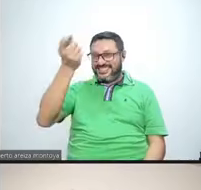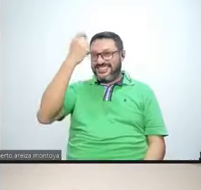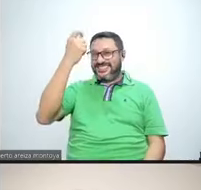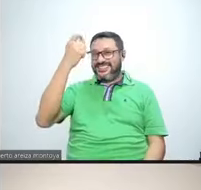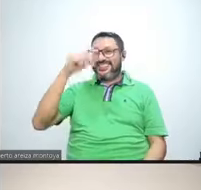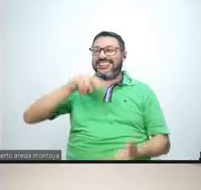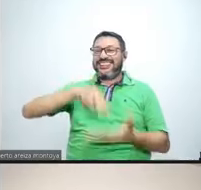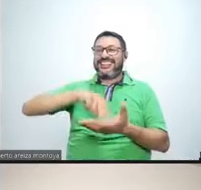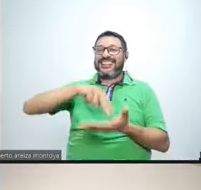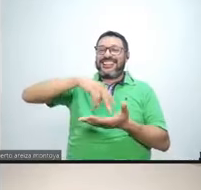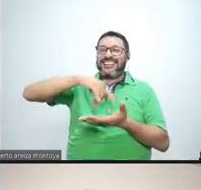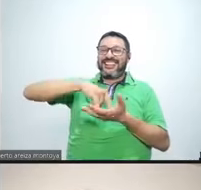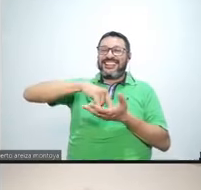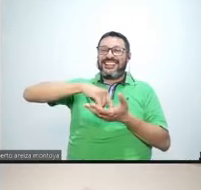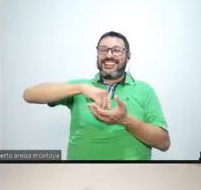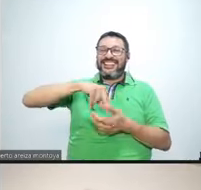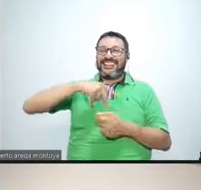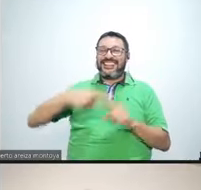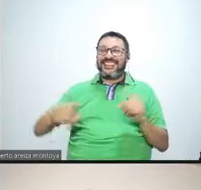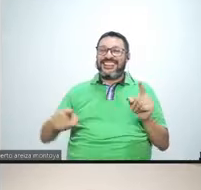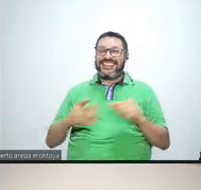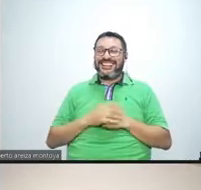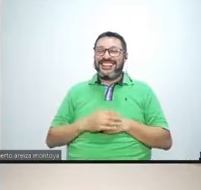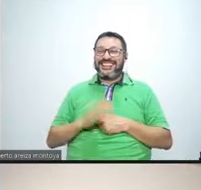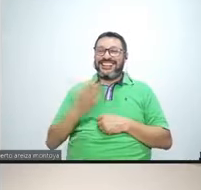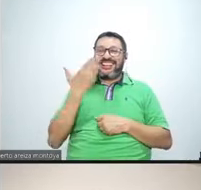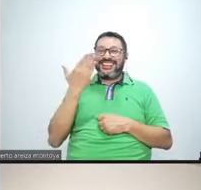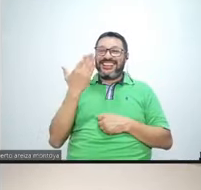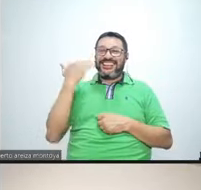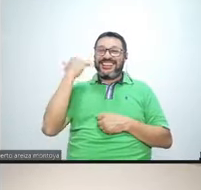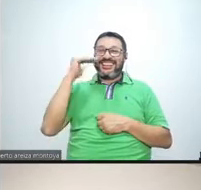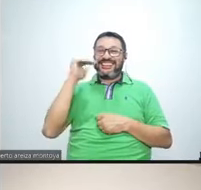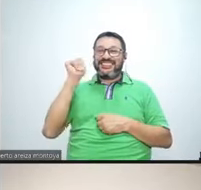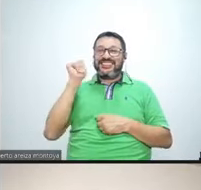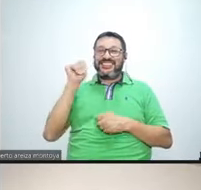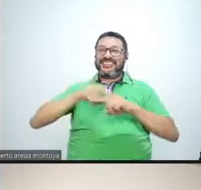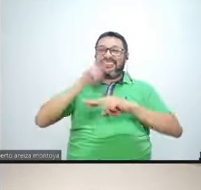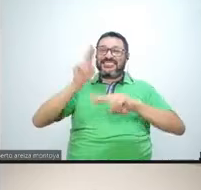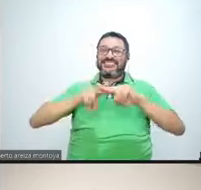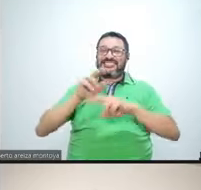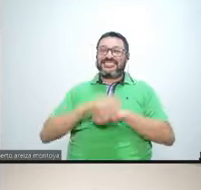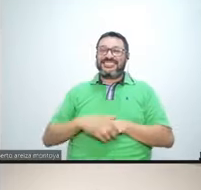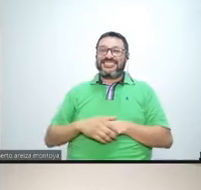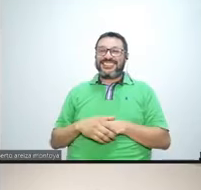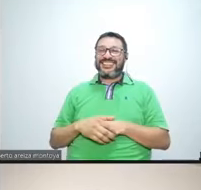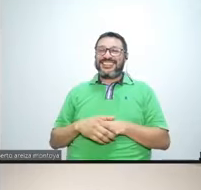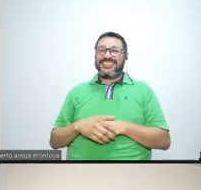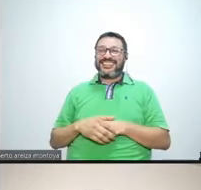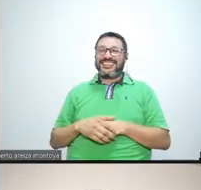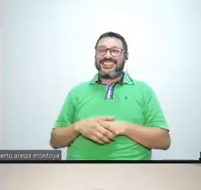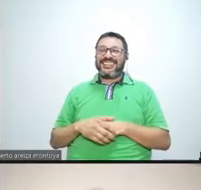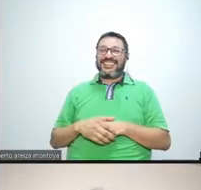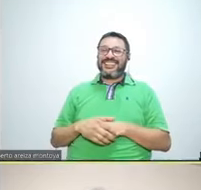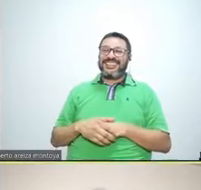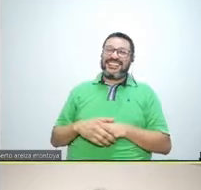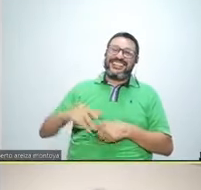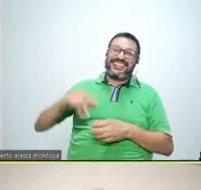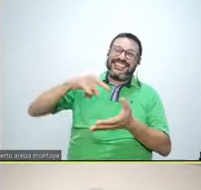Y de la escuela de niñas, pues yo no tiene nada, pues, y hubiera salido, pero... Ya, güey, pucha, estoy estudiando en la escuela de niñas, gimnasia, en esa